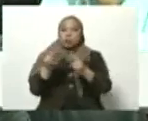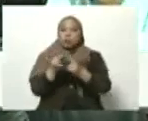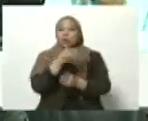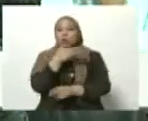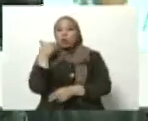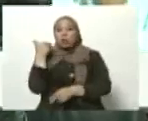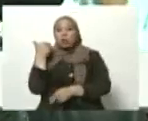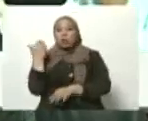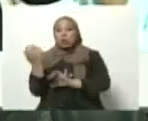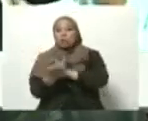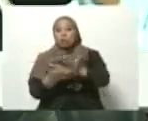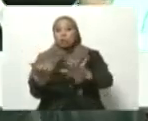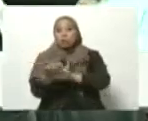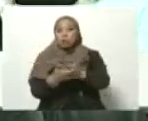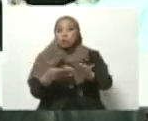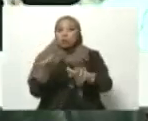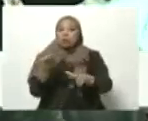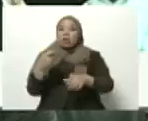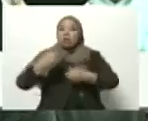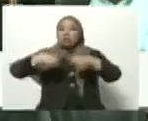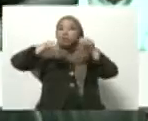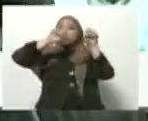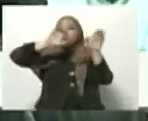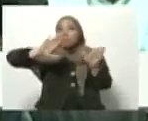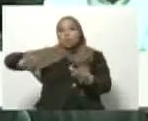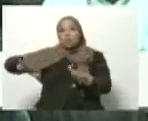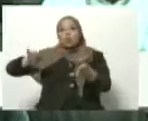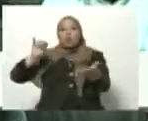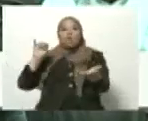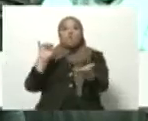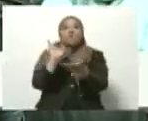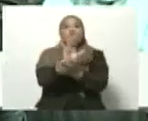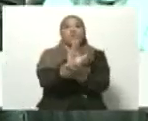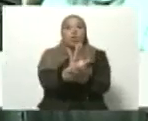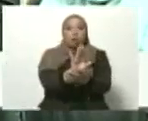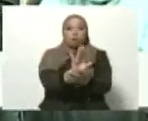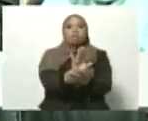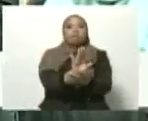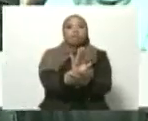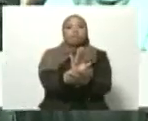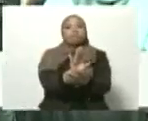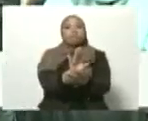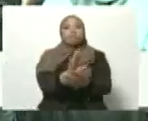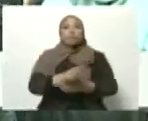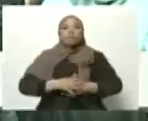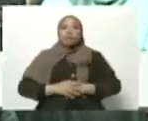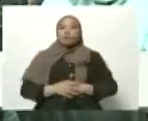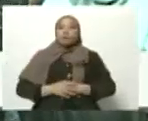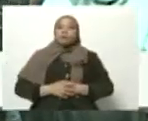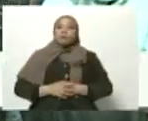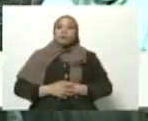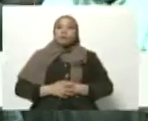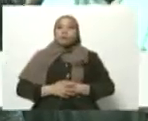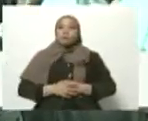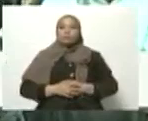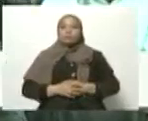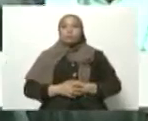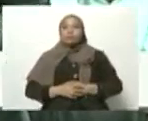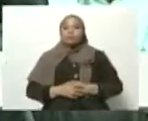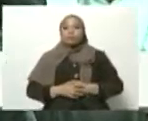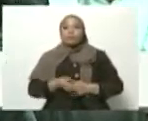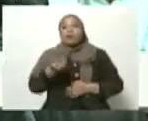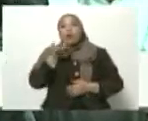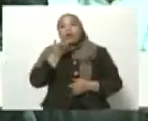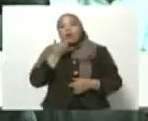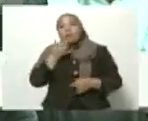las resoluciones y los tratados deben ser suspendidos, expulsados. Pero también hay otros instrumentos como, por